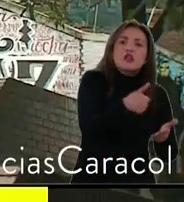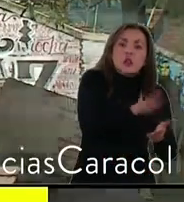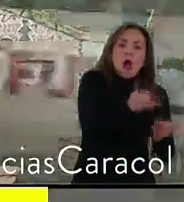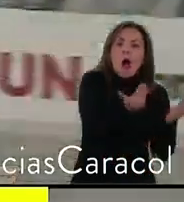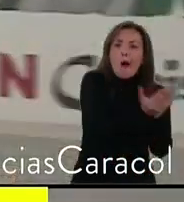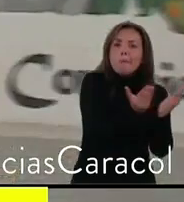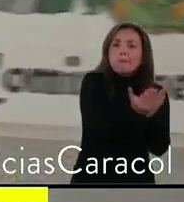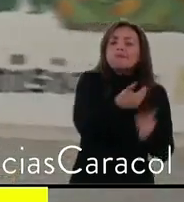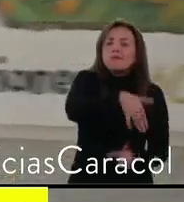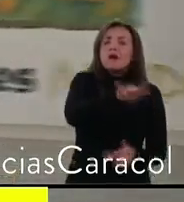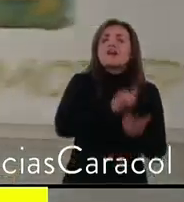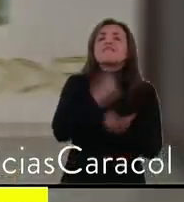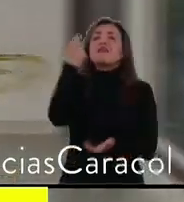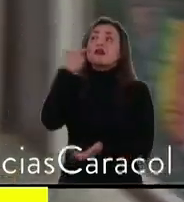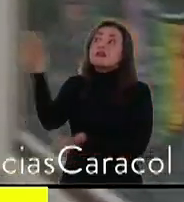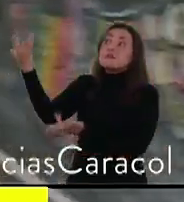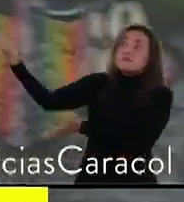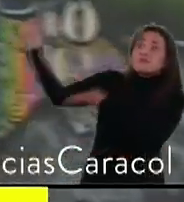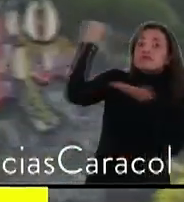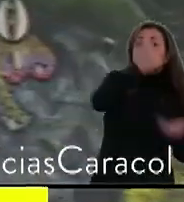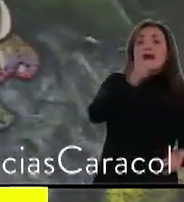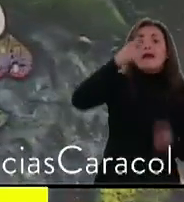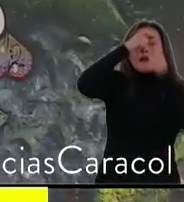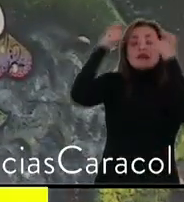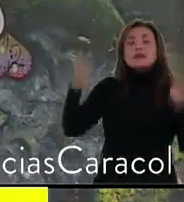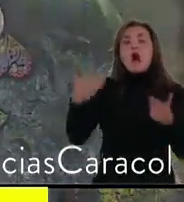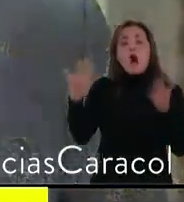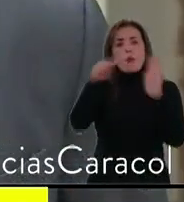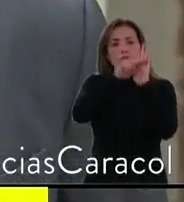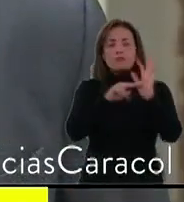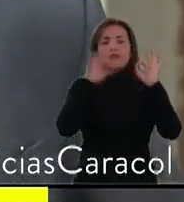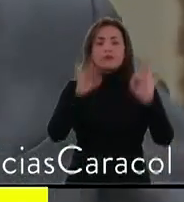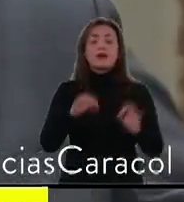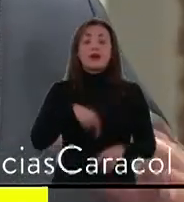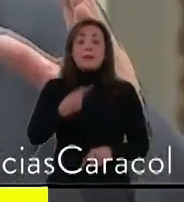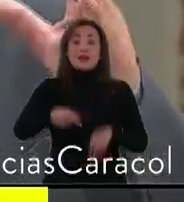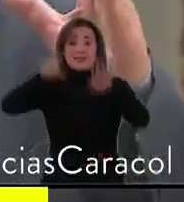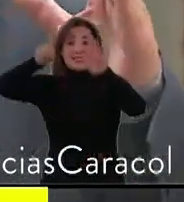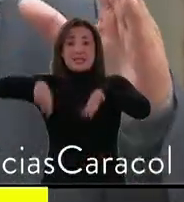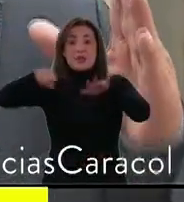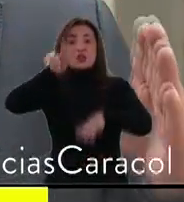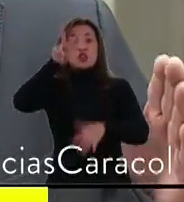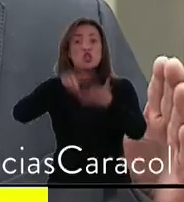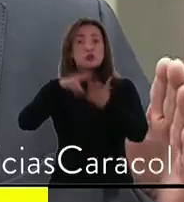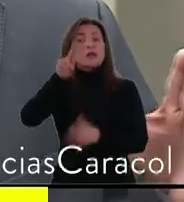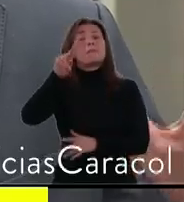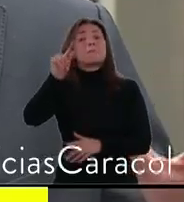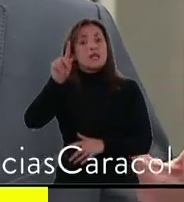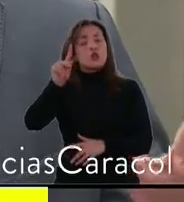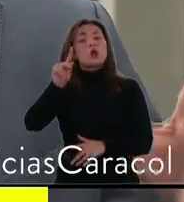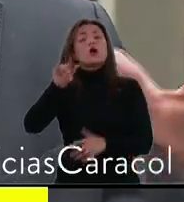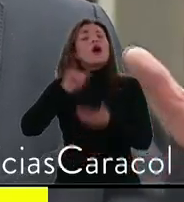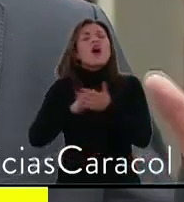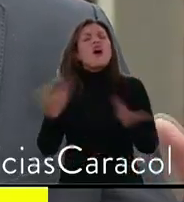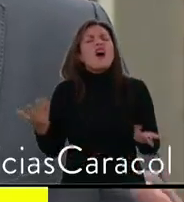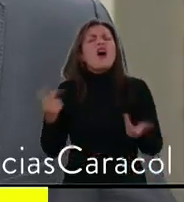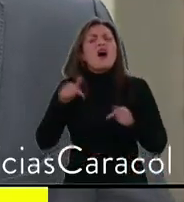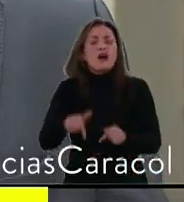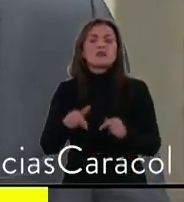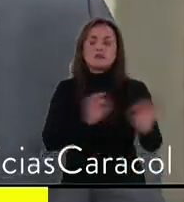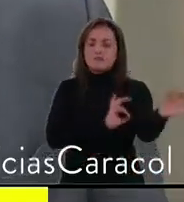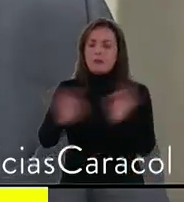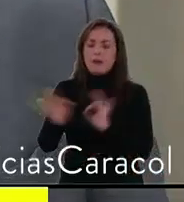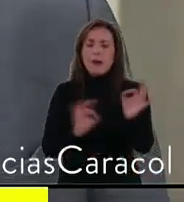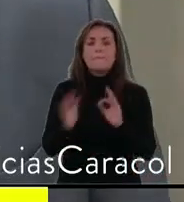sus protocolos. Para el siguiente semestre, o sea, el primero del 2021, vamos a preparar un plan para ir